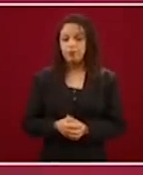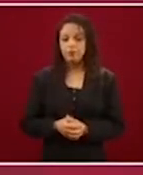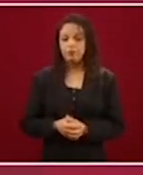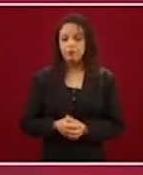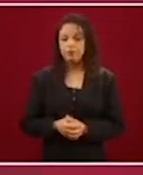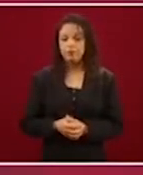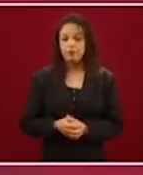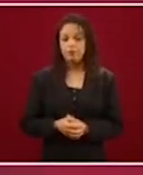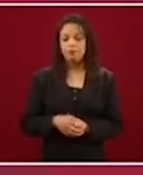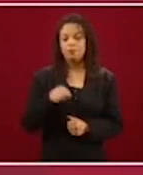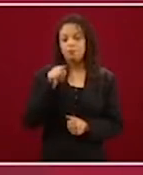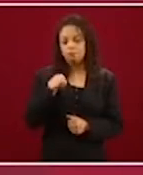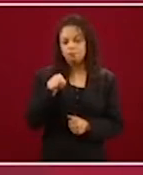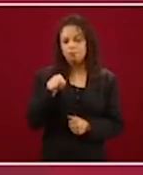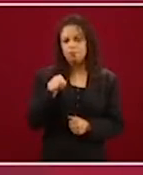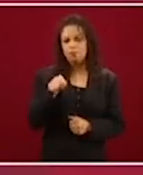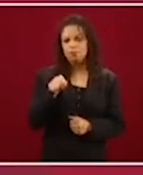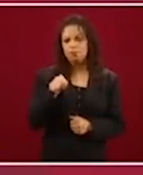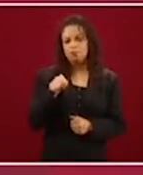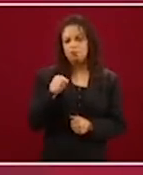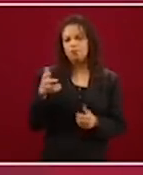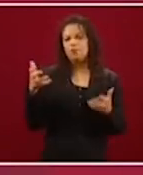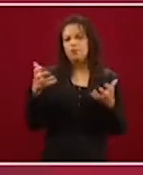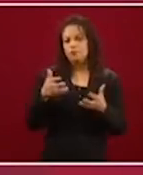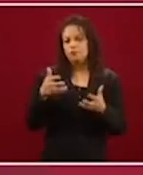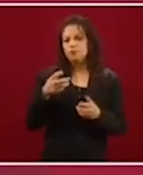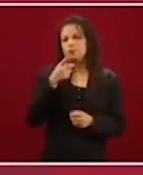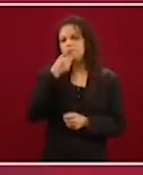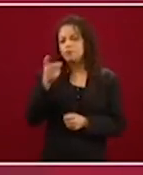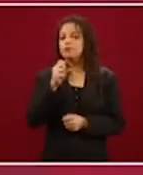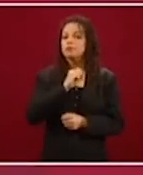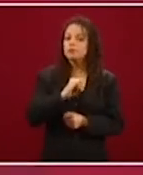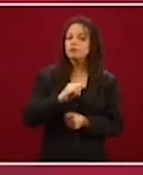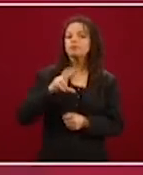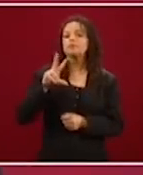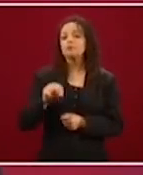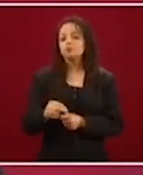nos diga qué hacer.